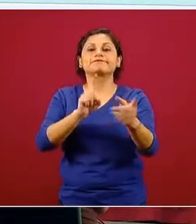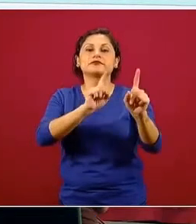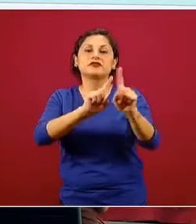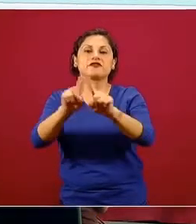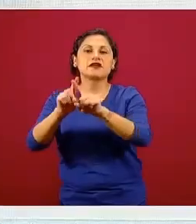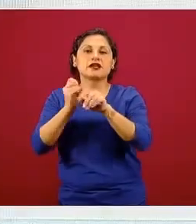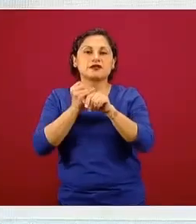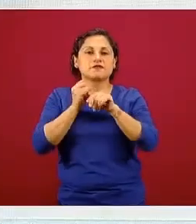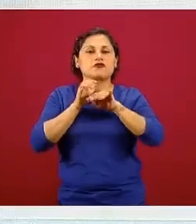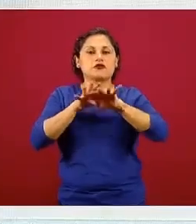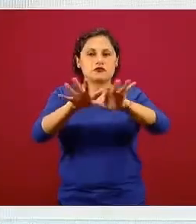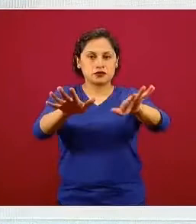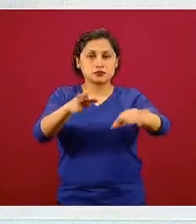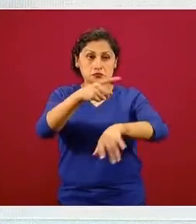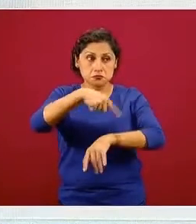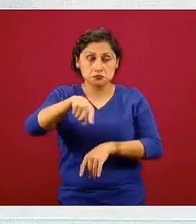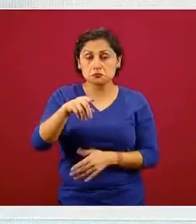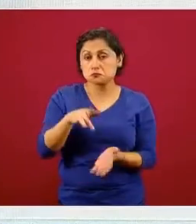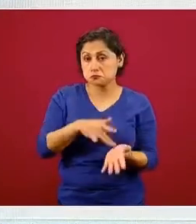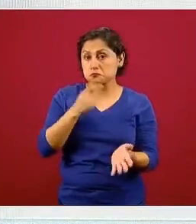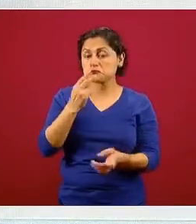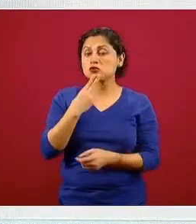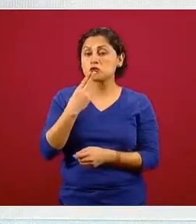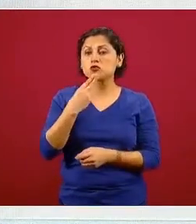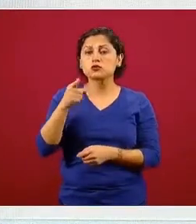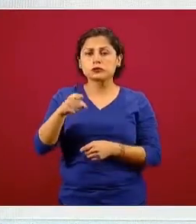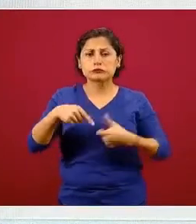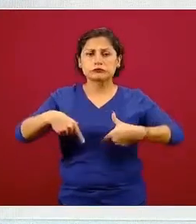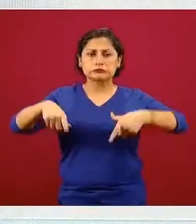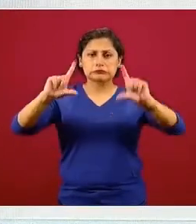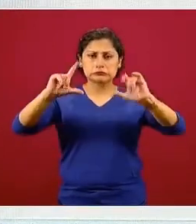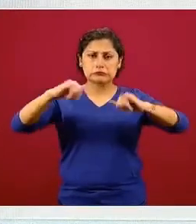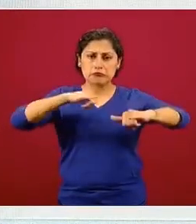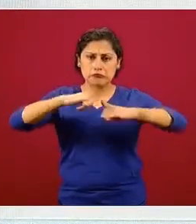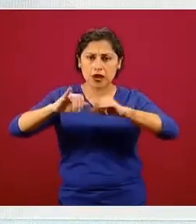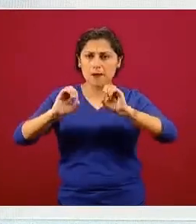útiles porque pueden visualizar en mapas, en tablas, en